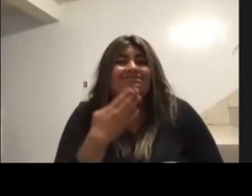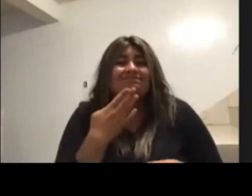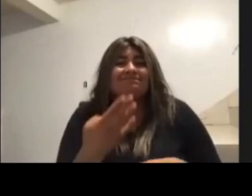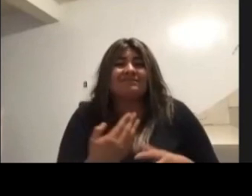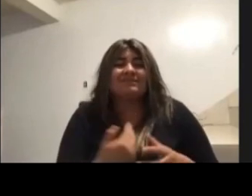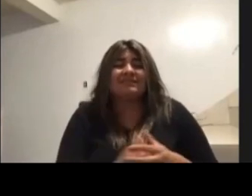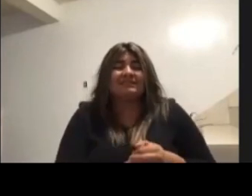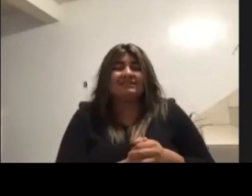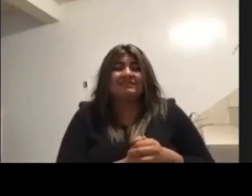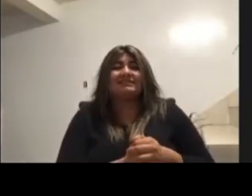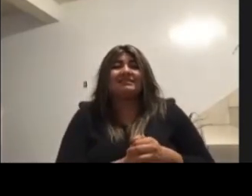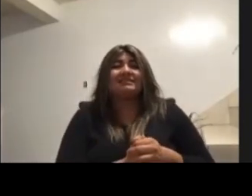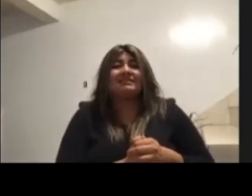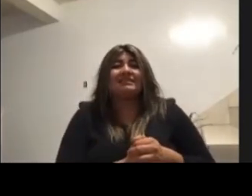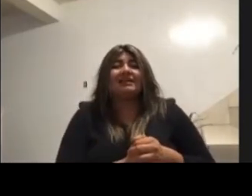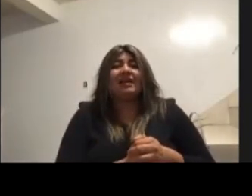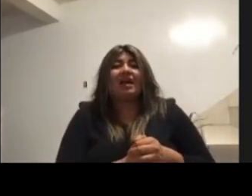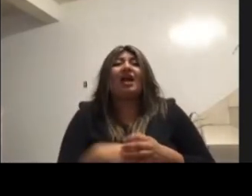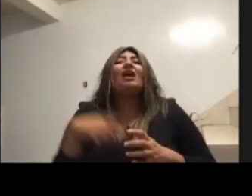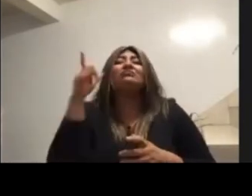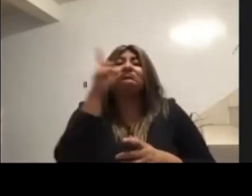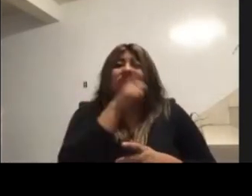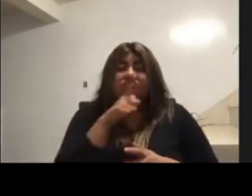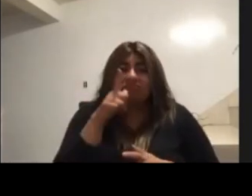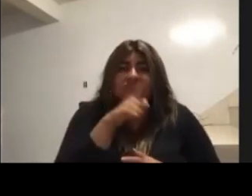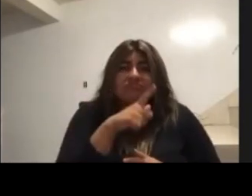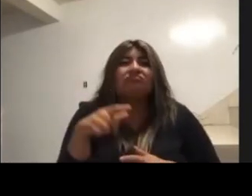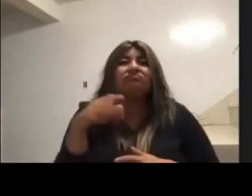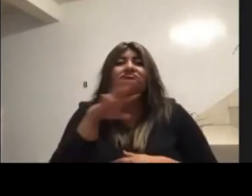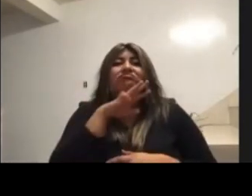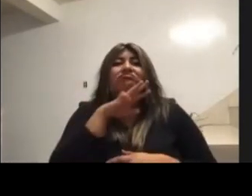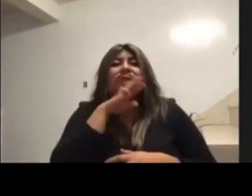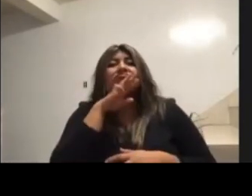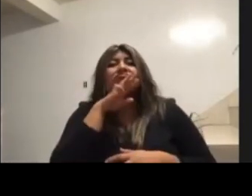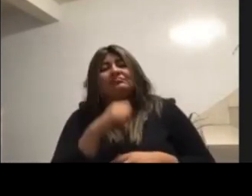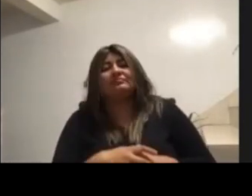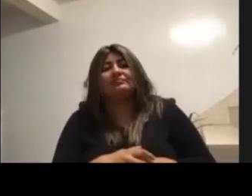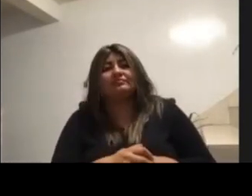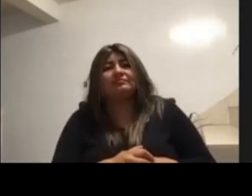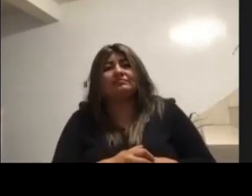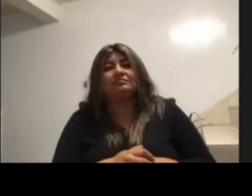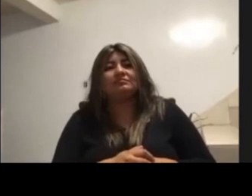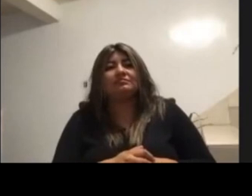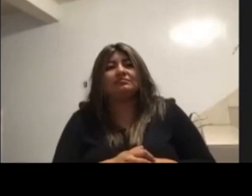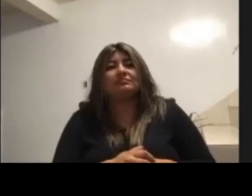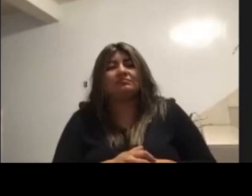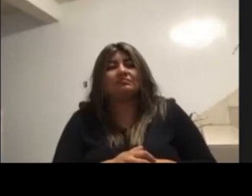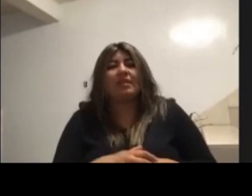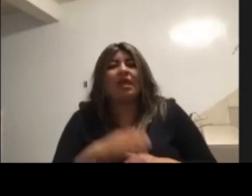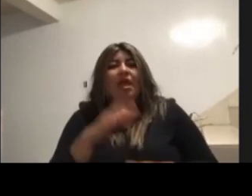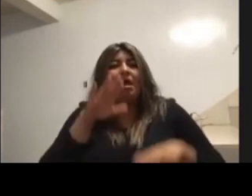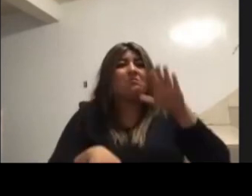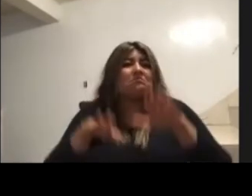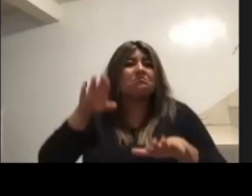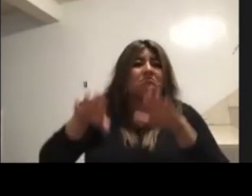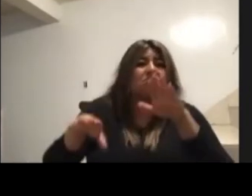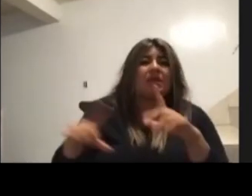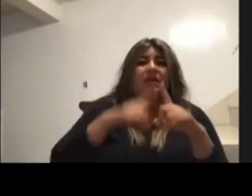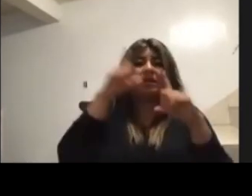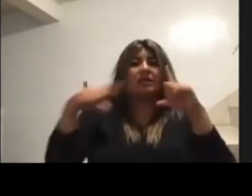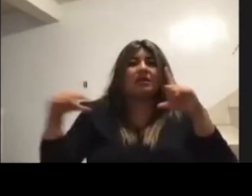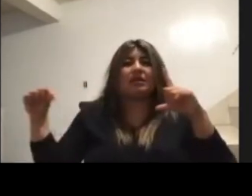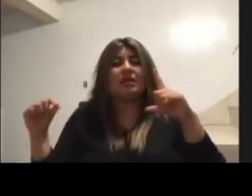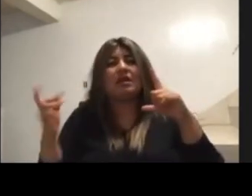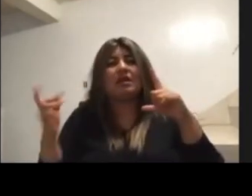en su propia lengua y con un sistema que permitiera equivalencias con el sistema nacional, pero que no